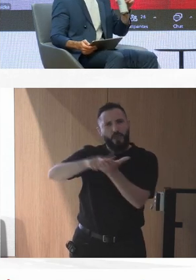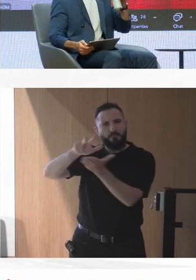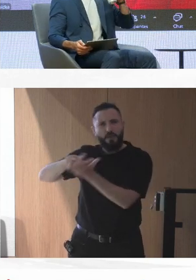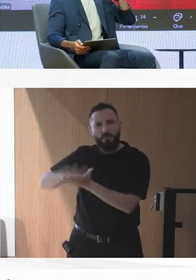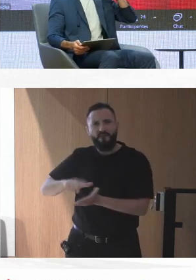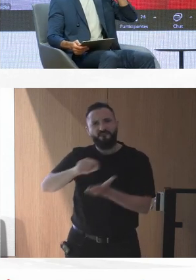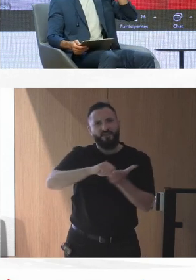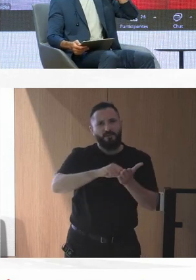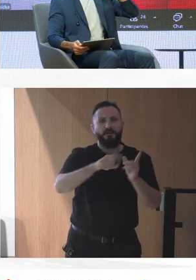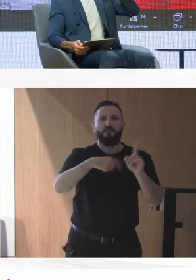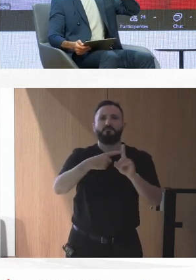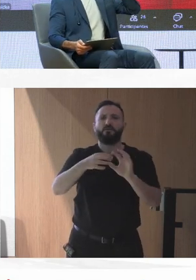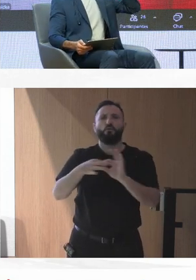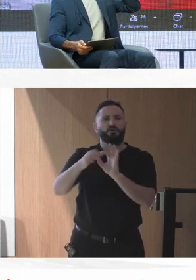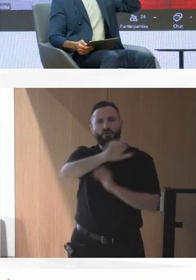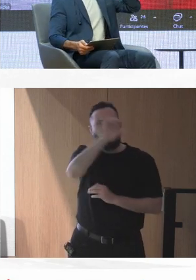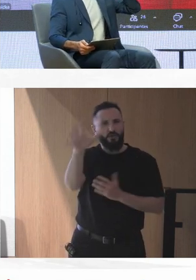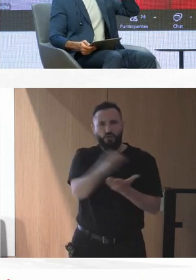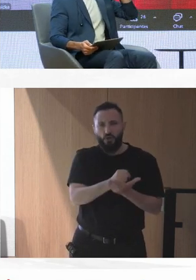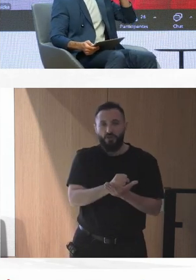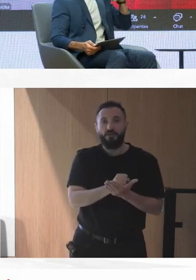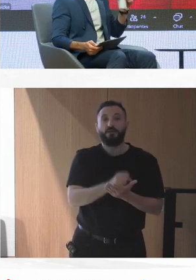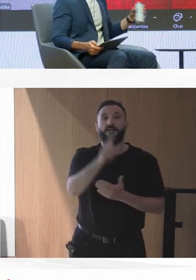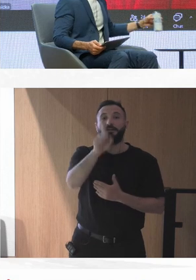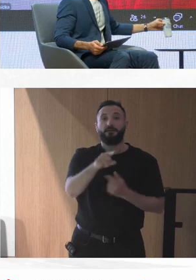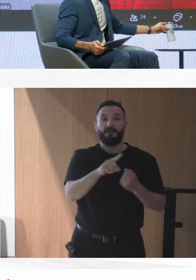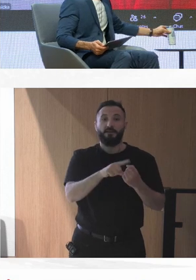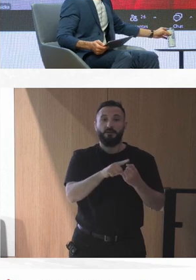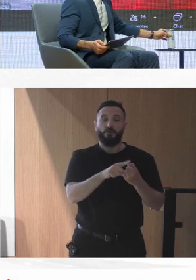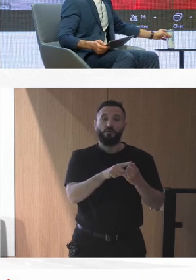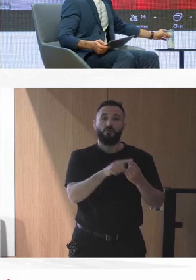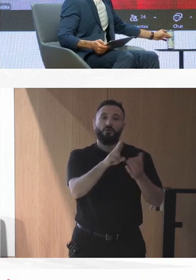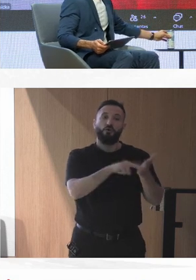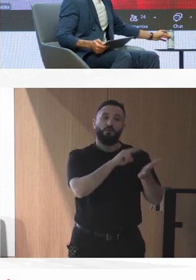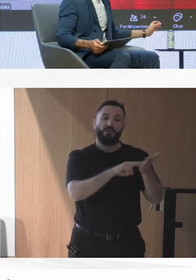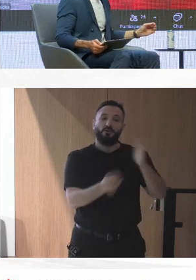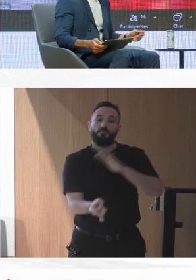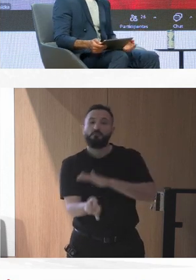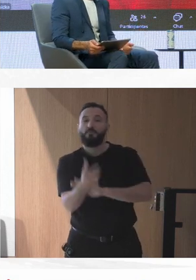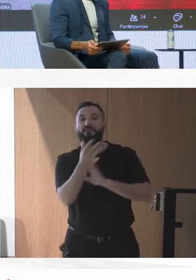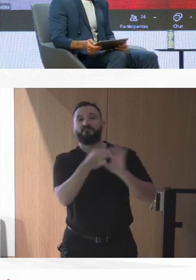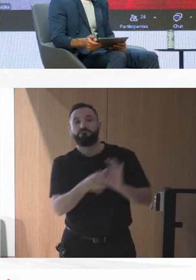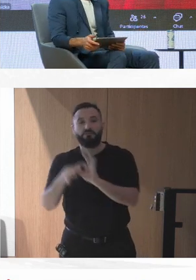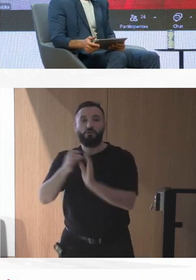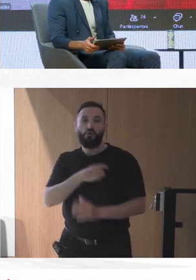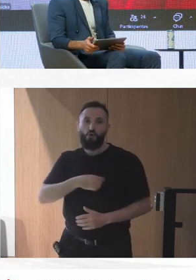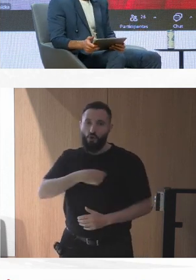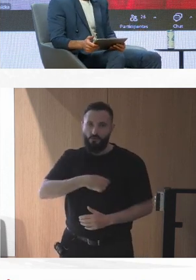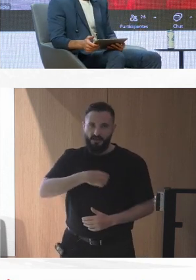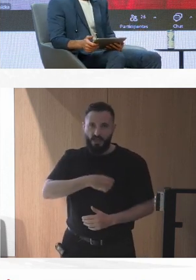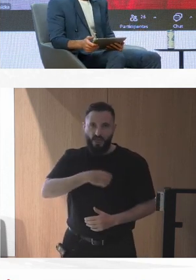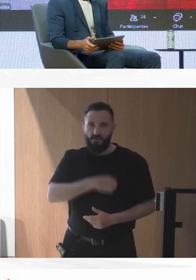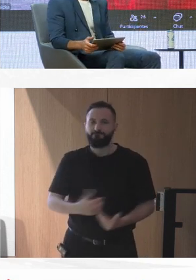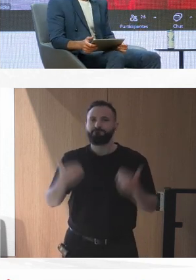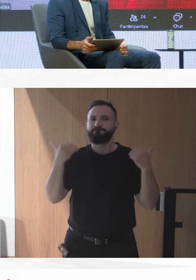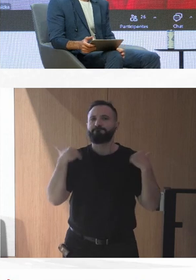la Unión Europea. Y la Convención también creó el Comité que controla la